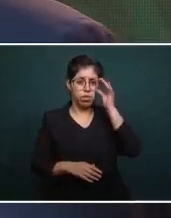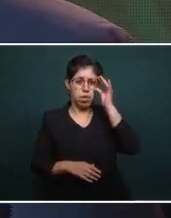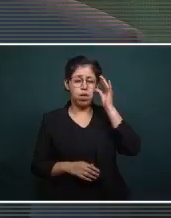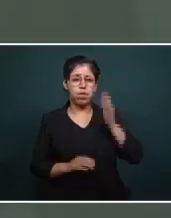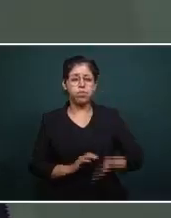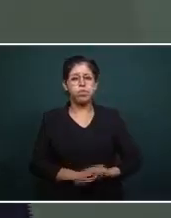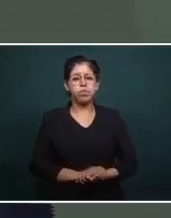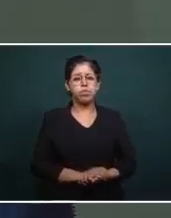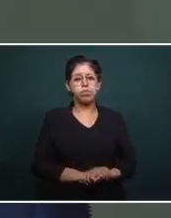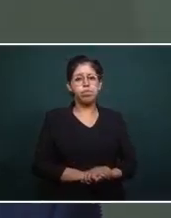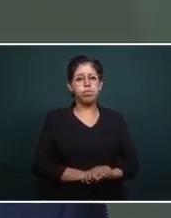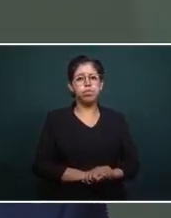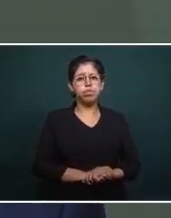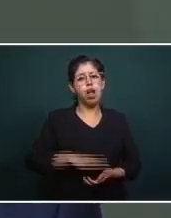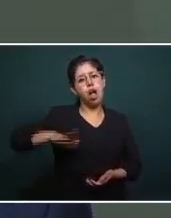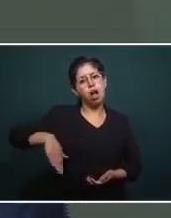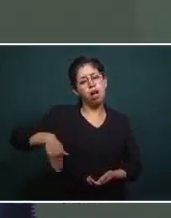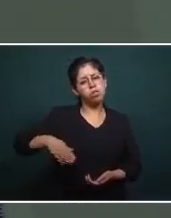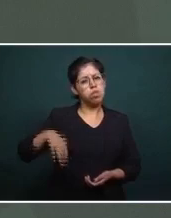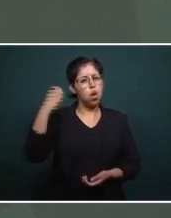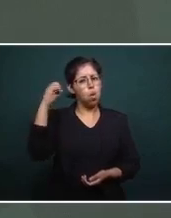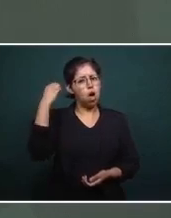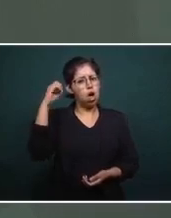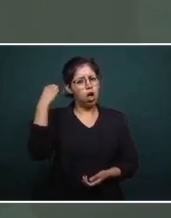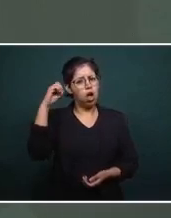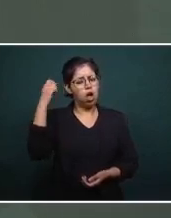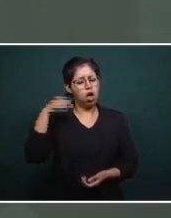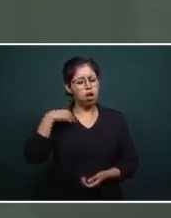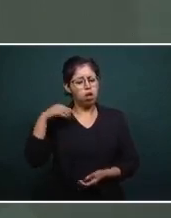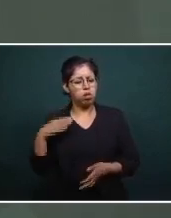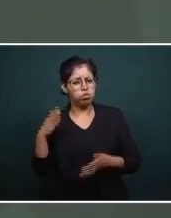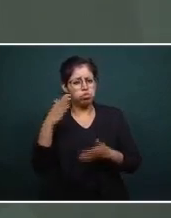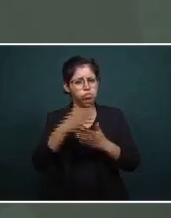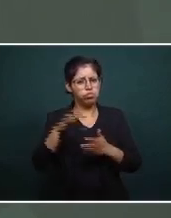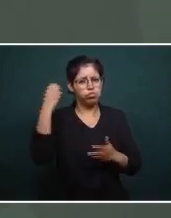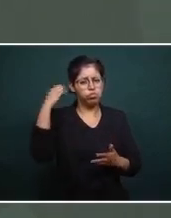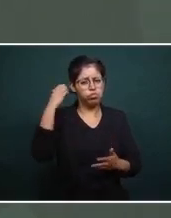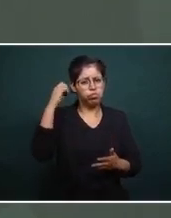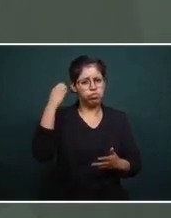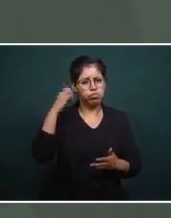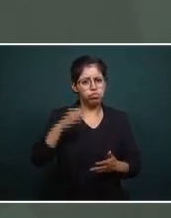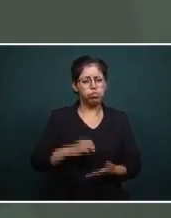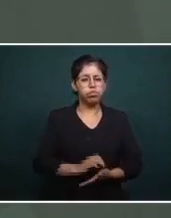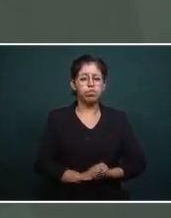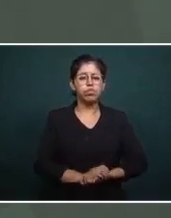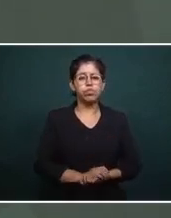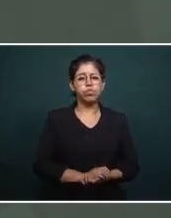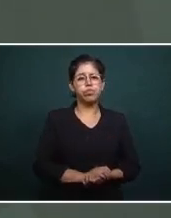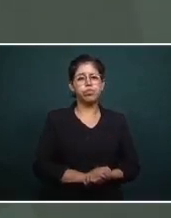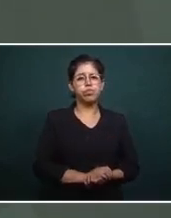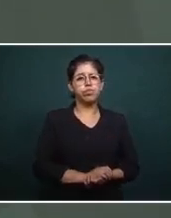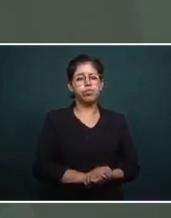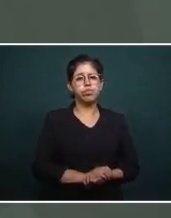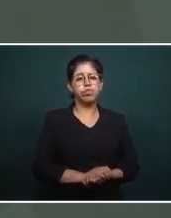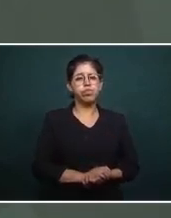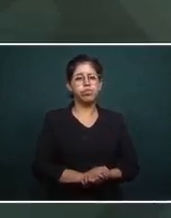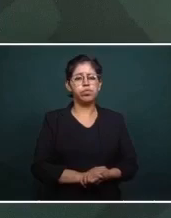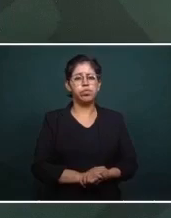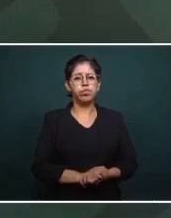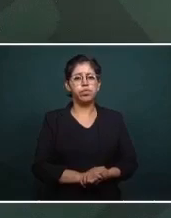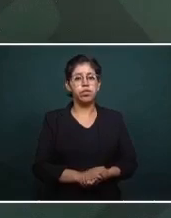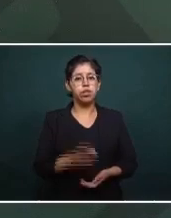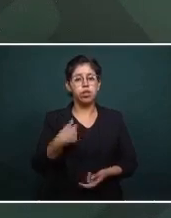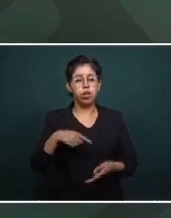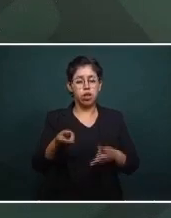en Oaxaca, en el Istmo, en Matías Romero, y se